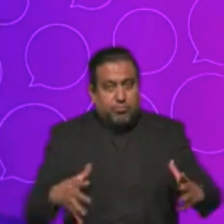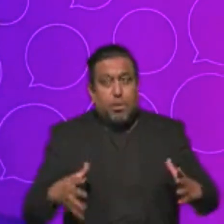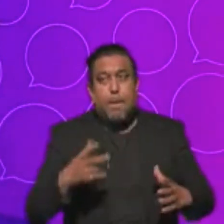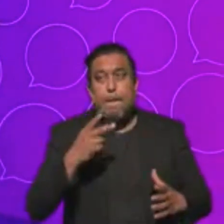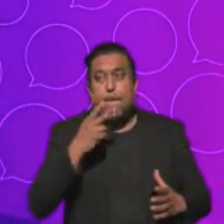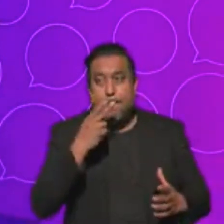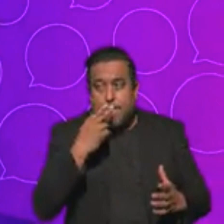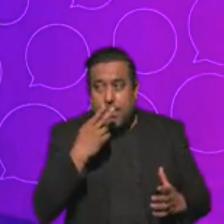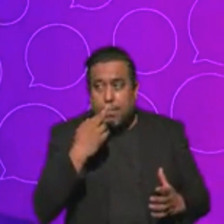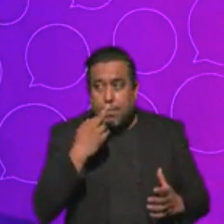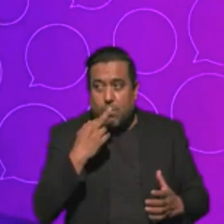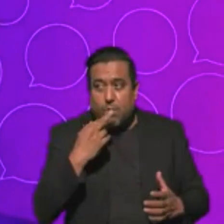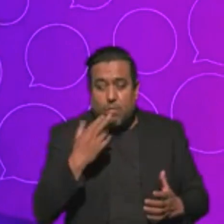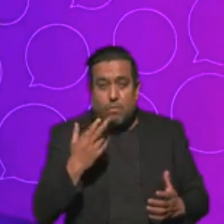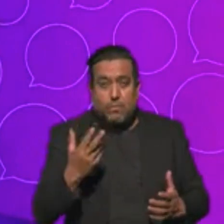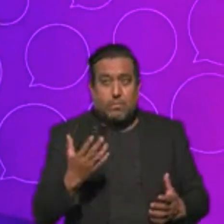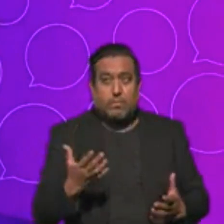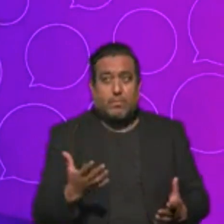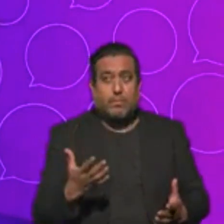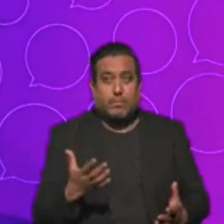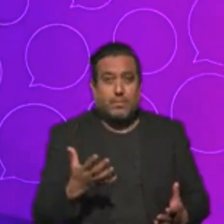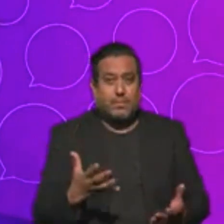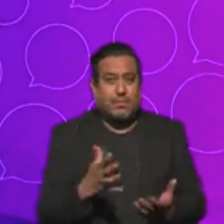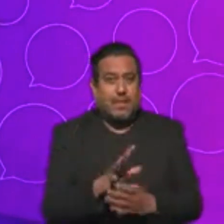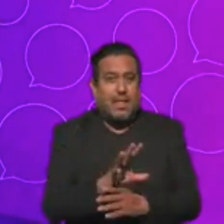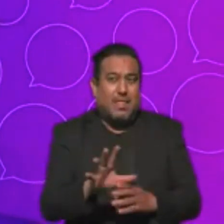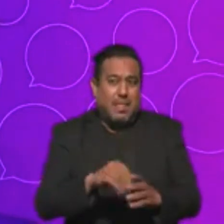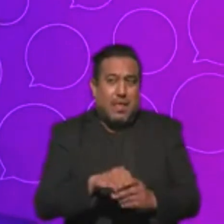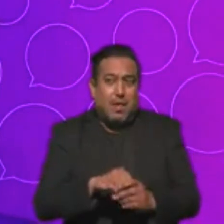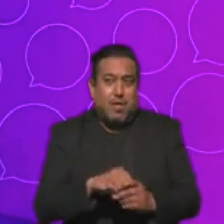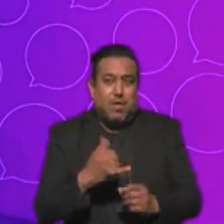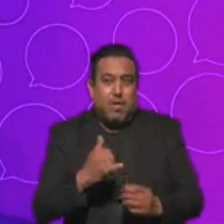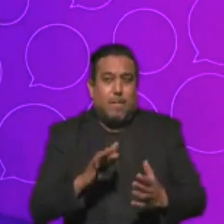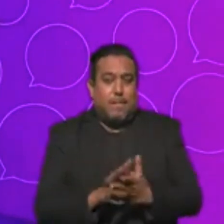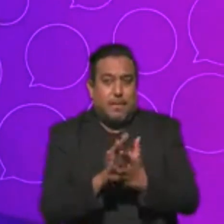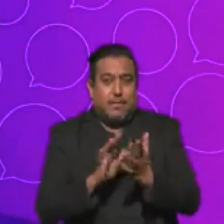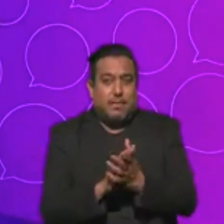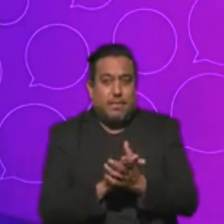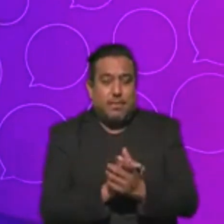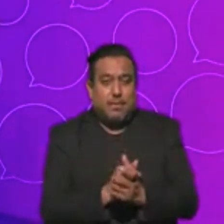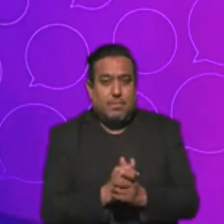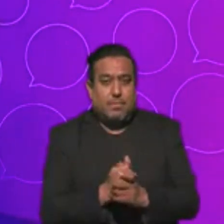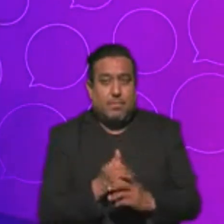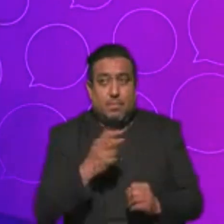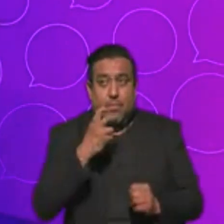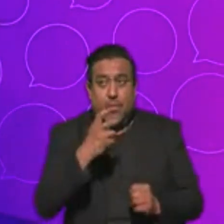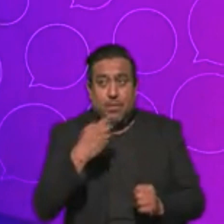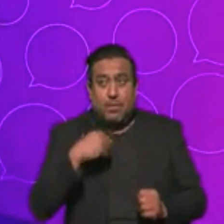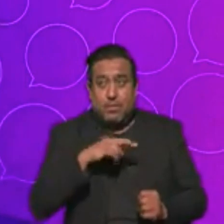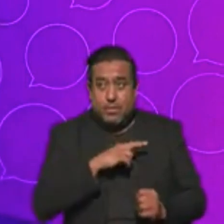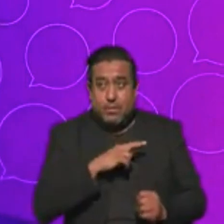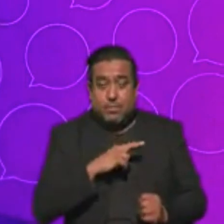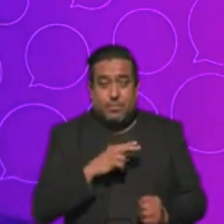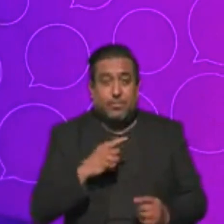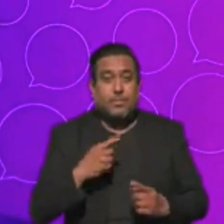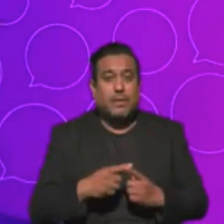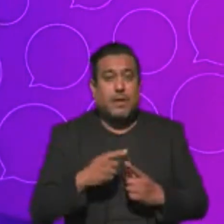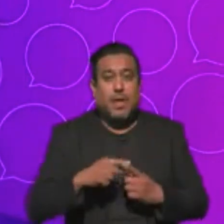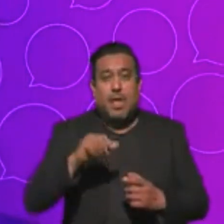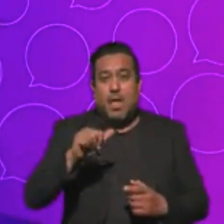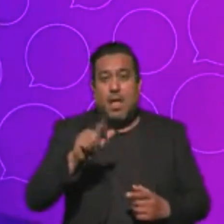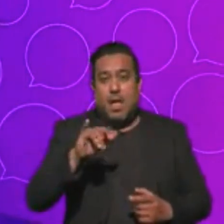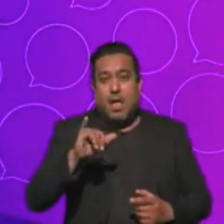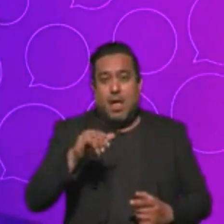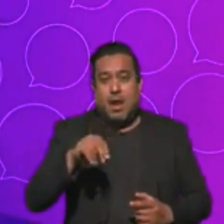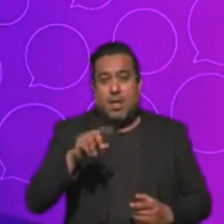más mucho más Este íntegro y mucho más participativo no Para eso nosotros tenemos el pilar de alianzas Y